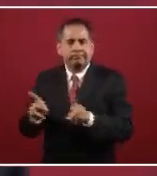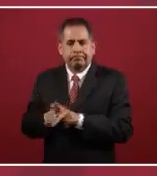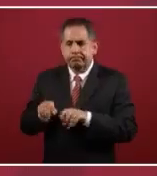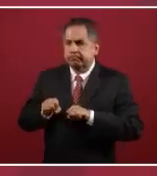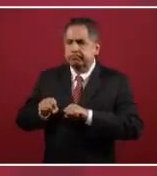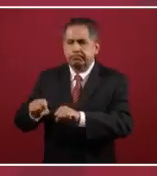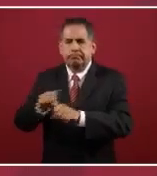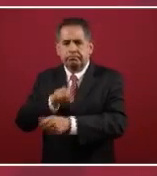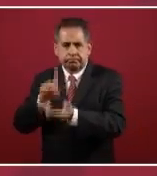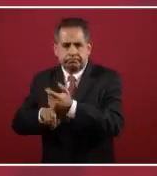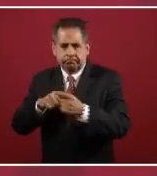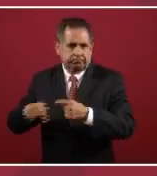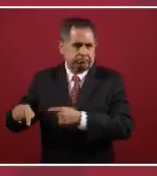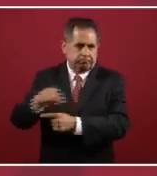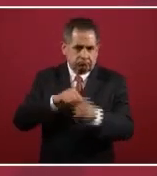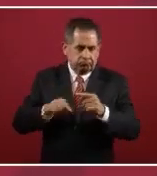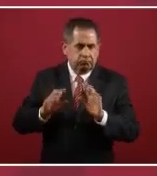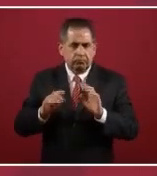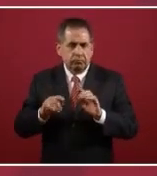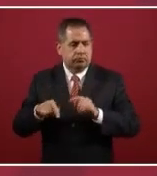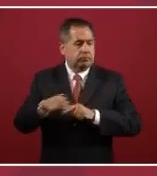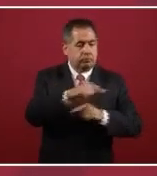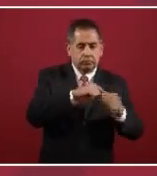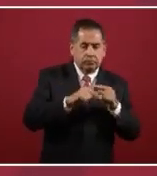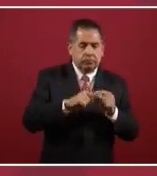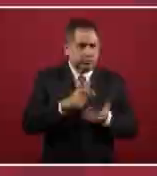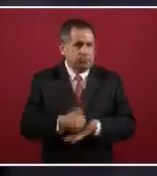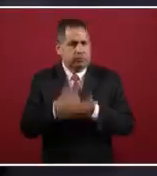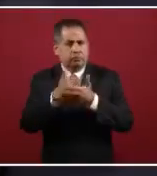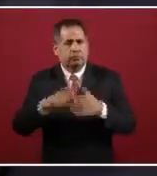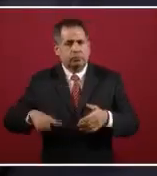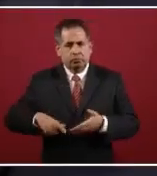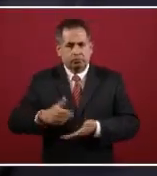estos espacios, se ayude al